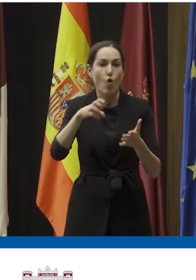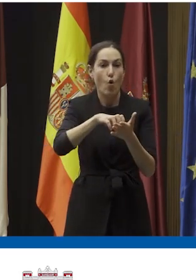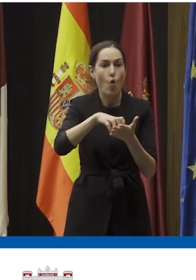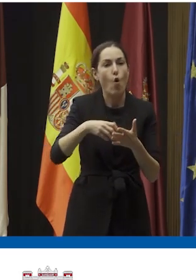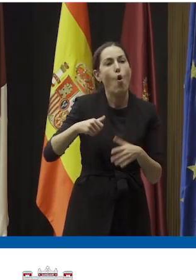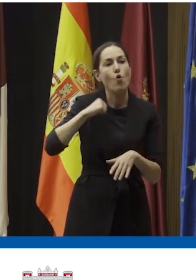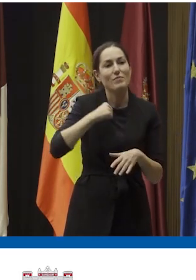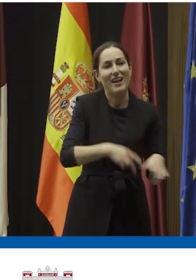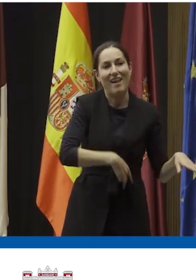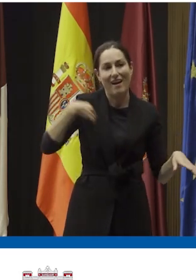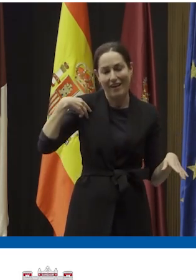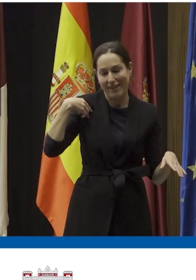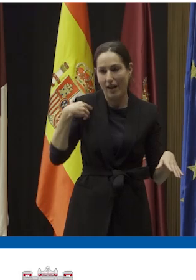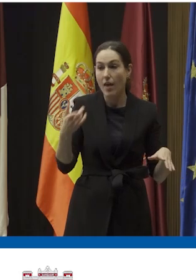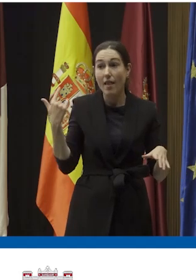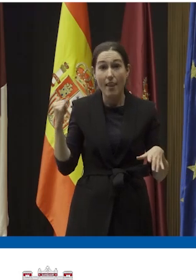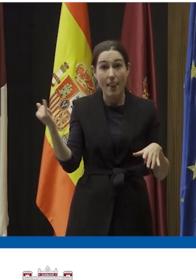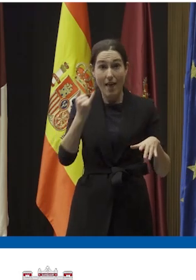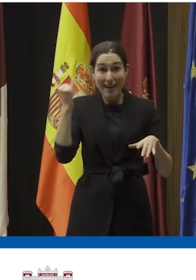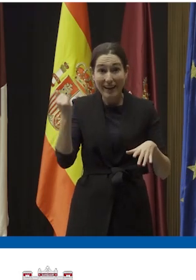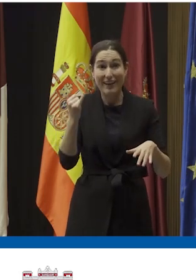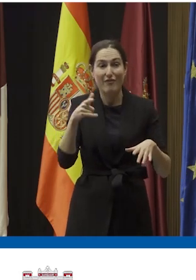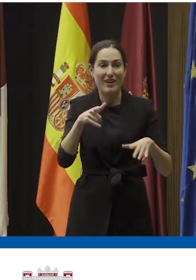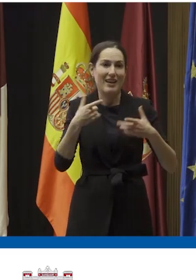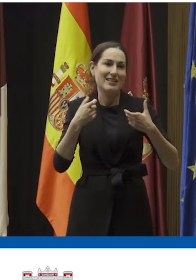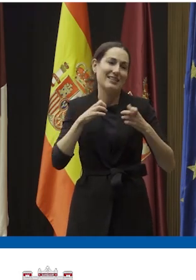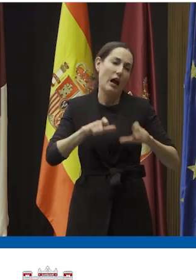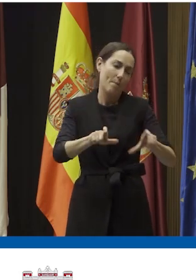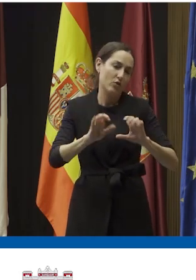jefe del servicio de urología por oposición desde